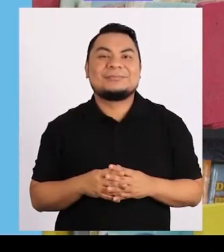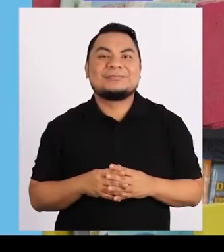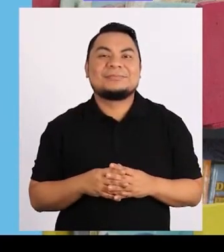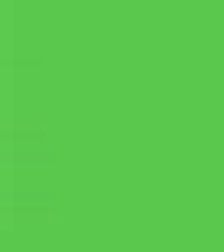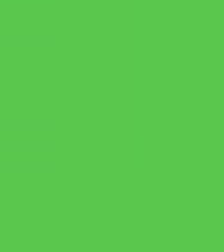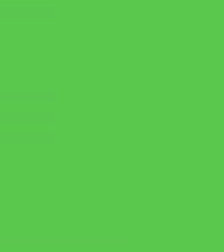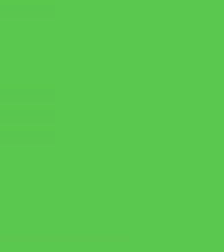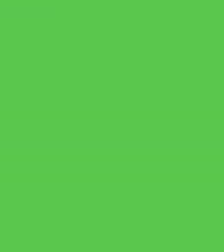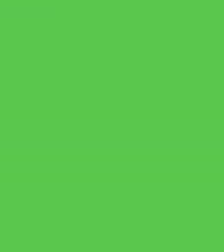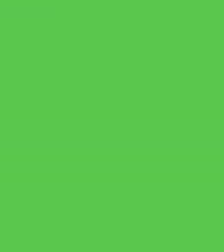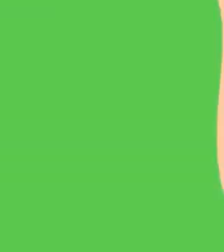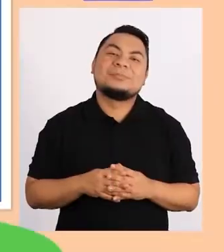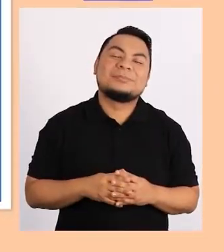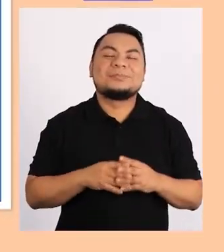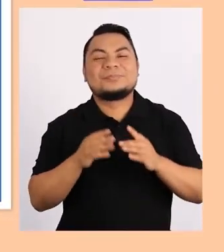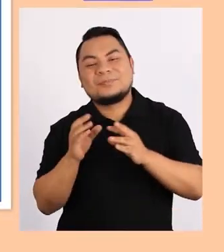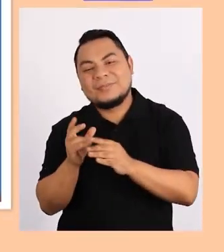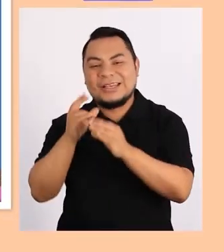Adelante.